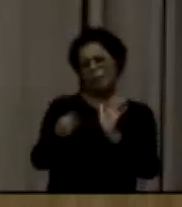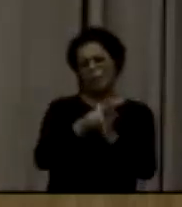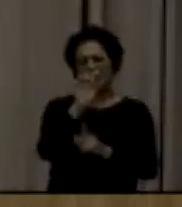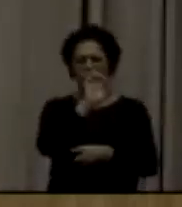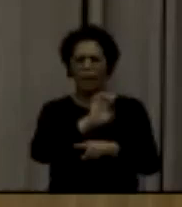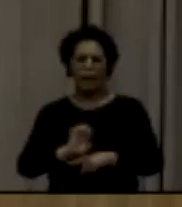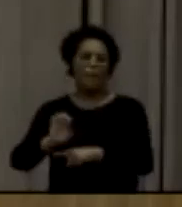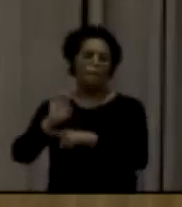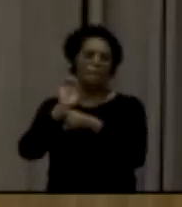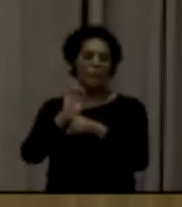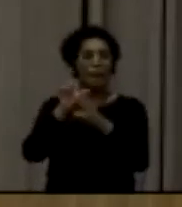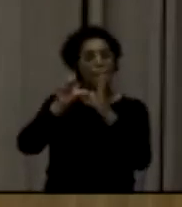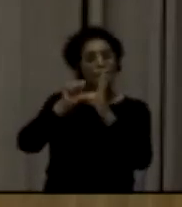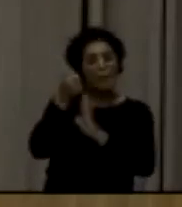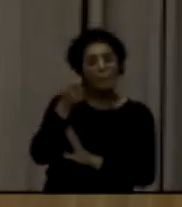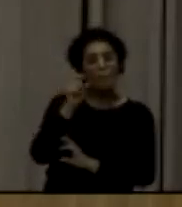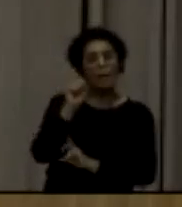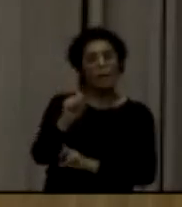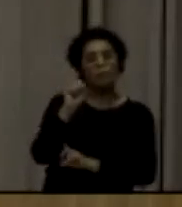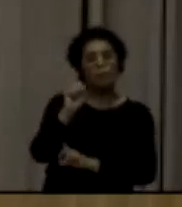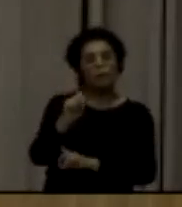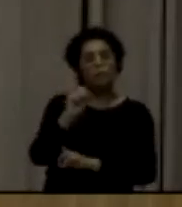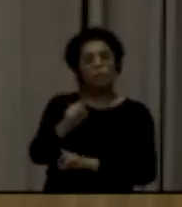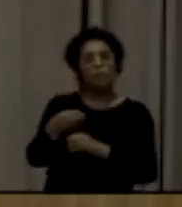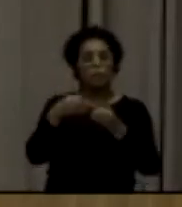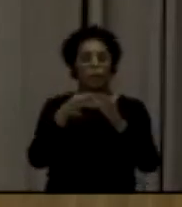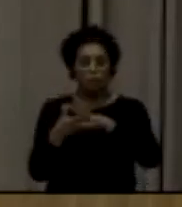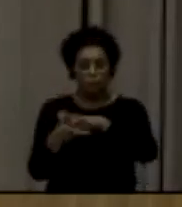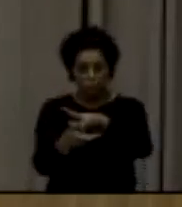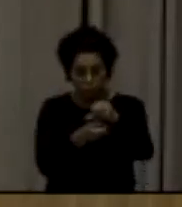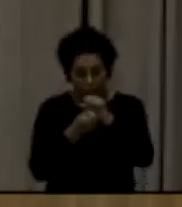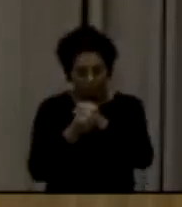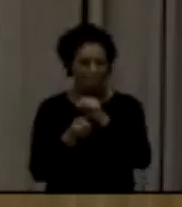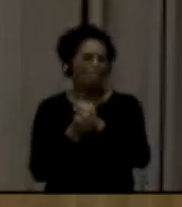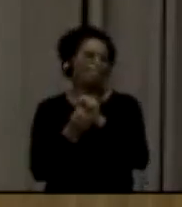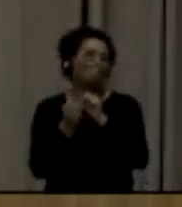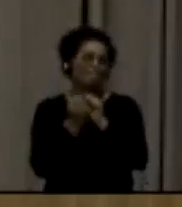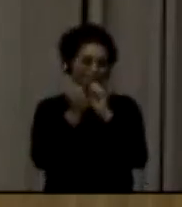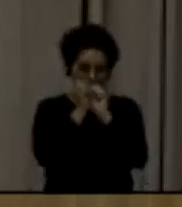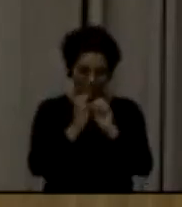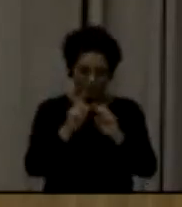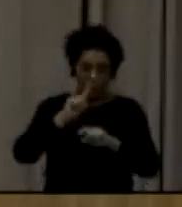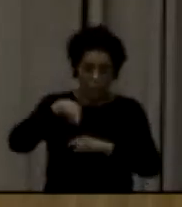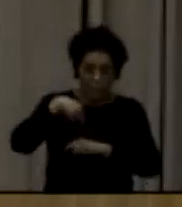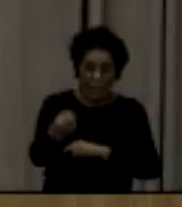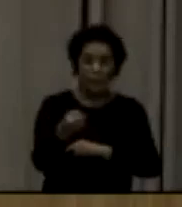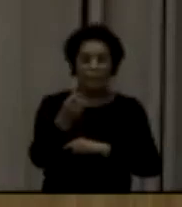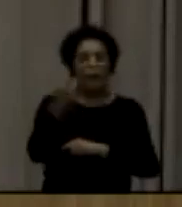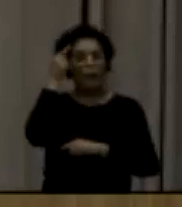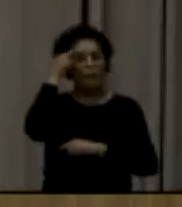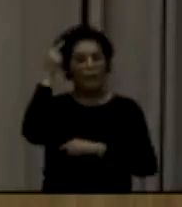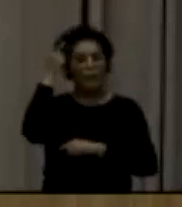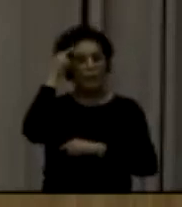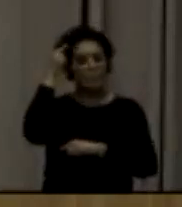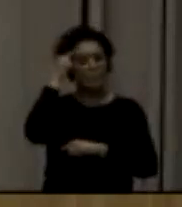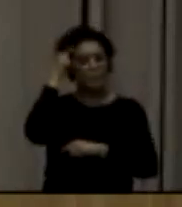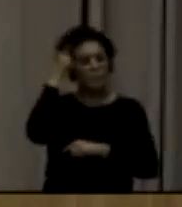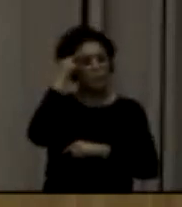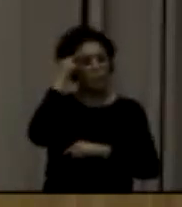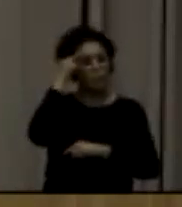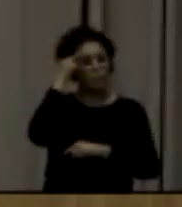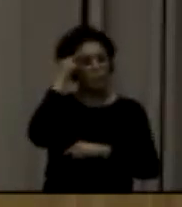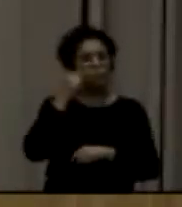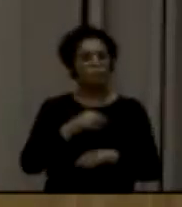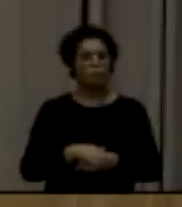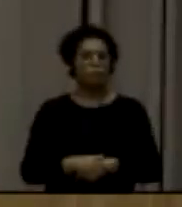primero el hecho de llevar la salud a la Organización Mundial del Comercio y luego y a pesar de que hay una excepción que es la de doha que se